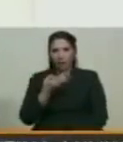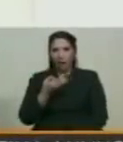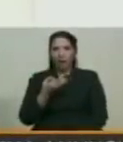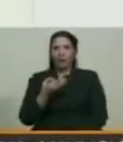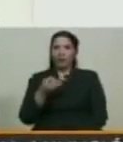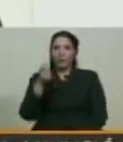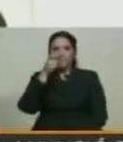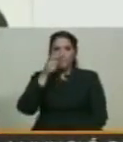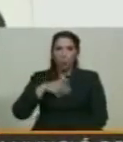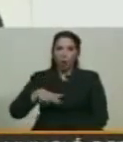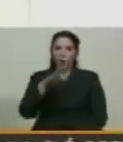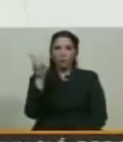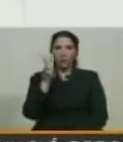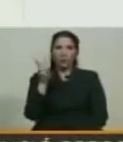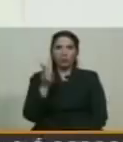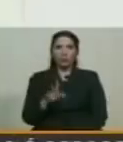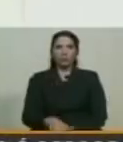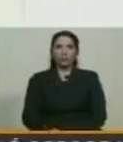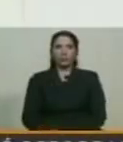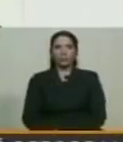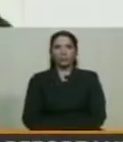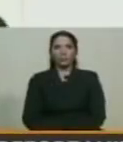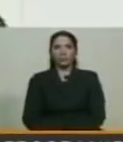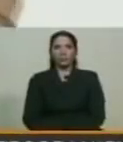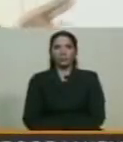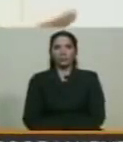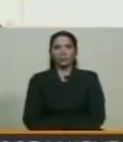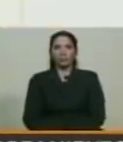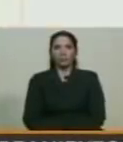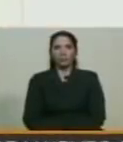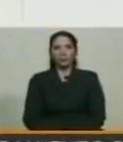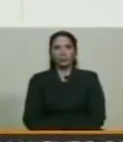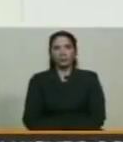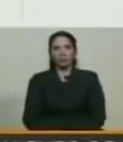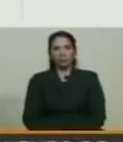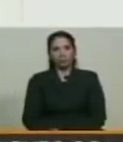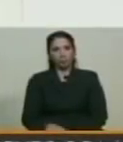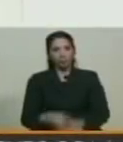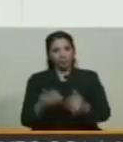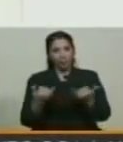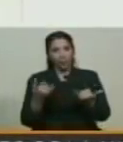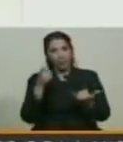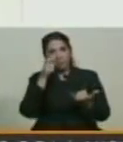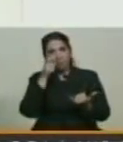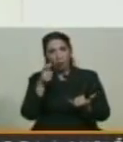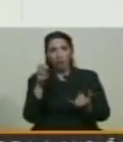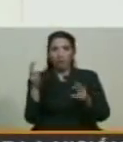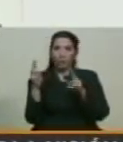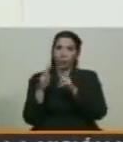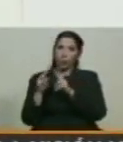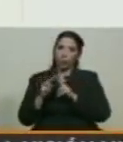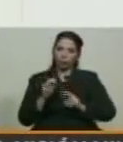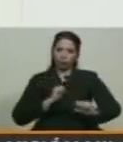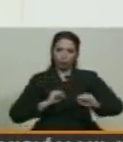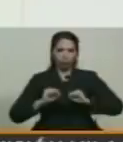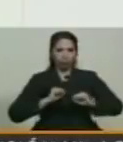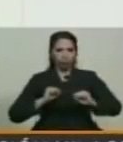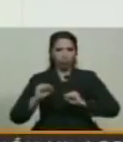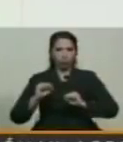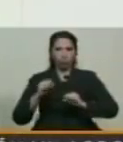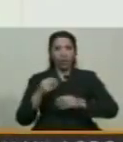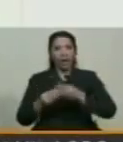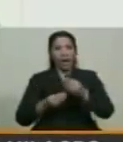Venezuela. Como ya el pueblo conoce la dinámica, lo que hace el